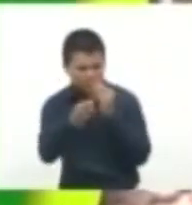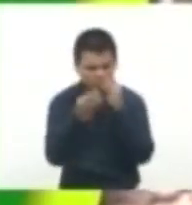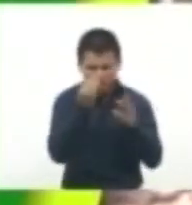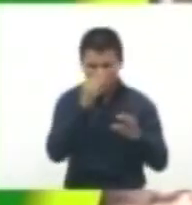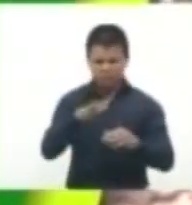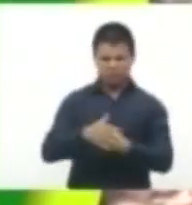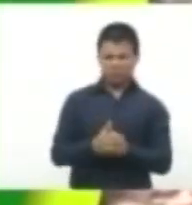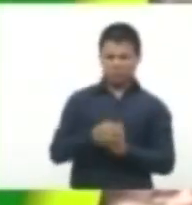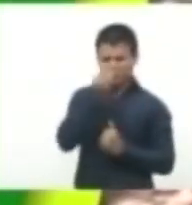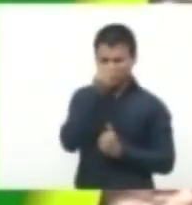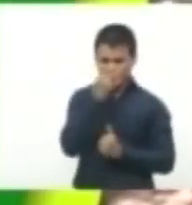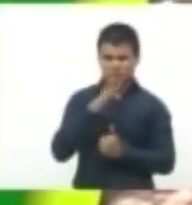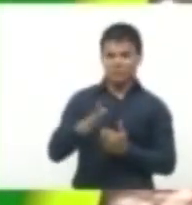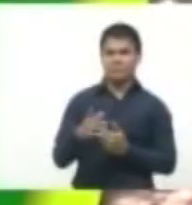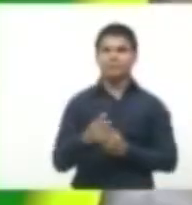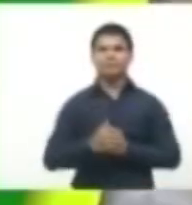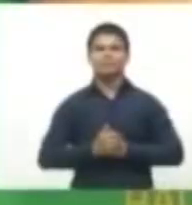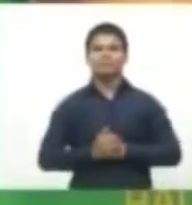Tuchín, Córdoba.